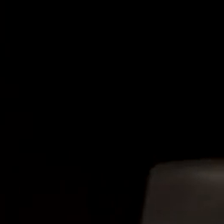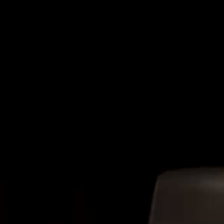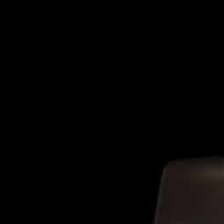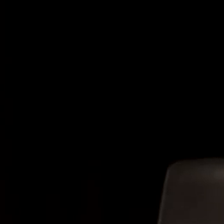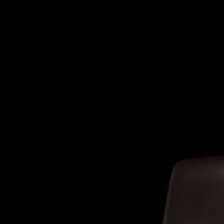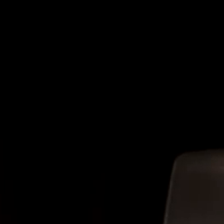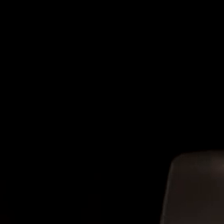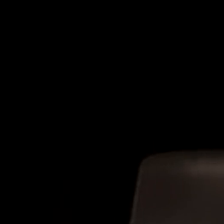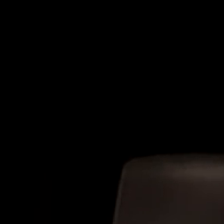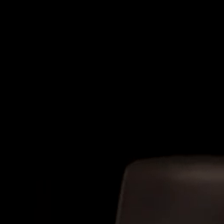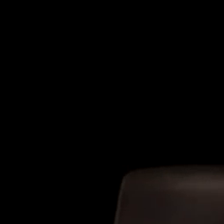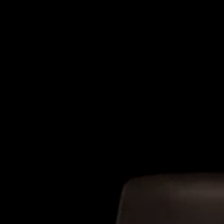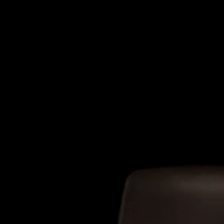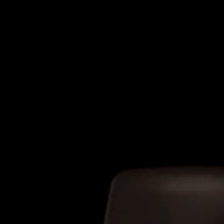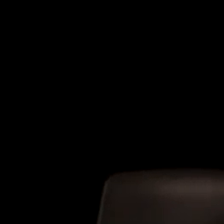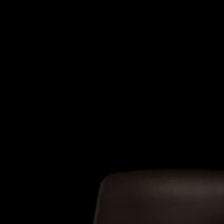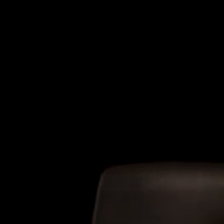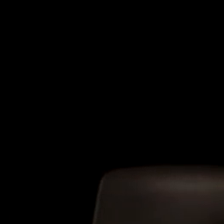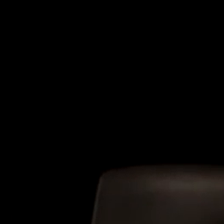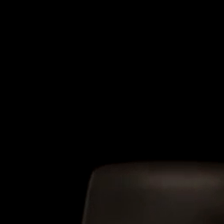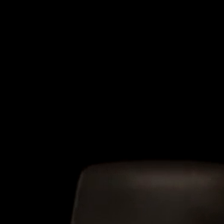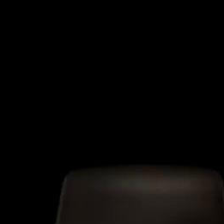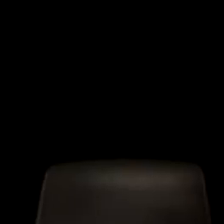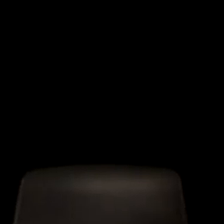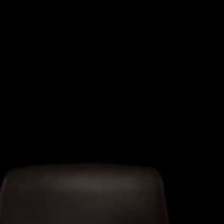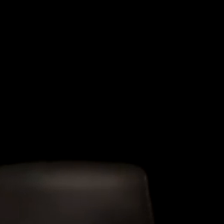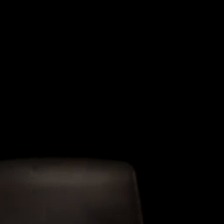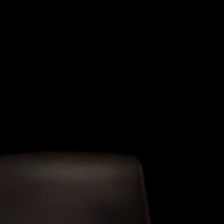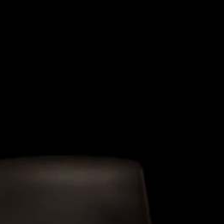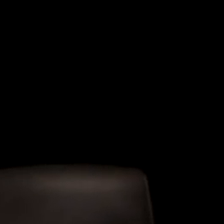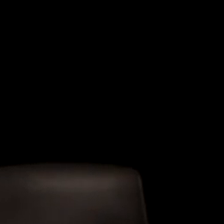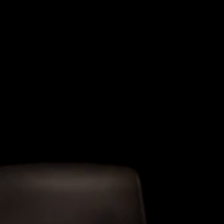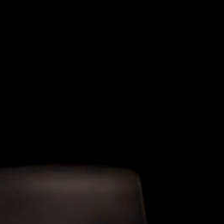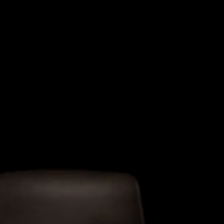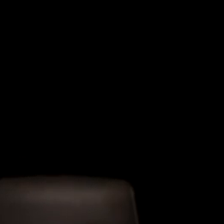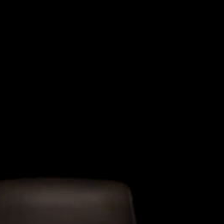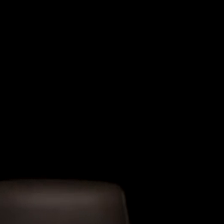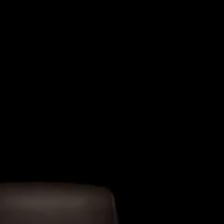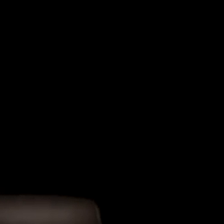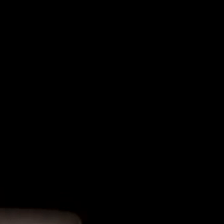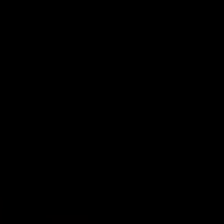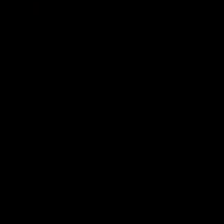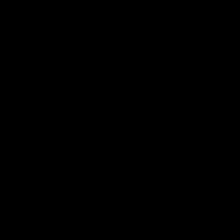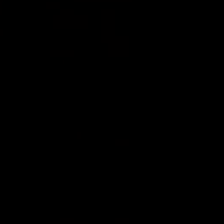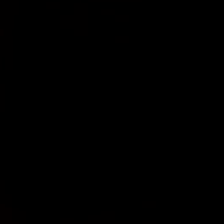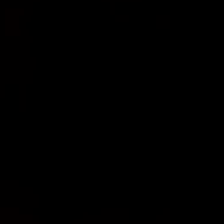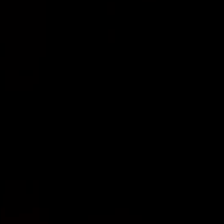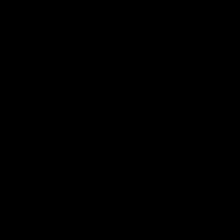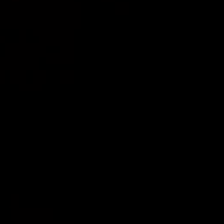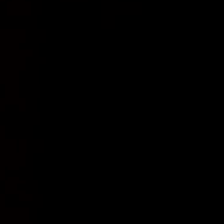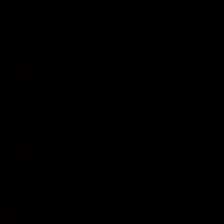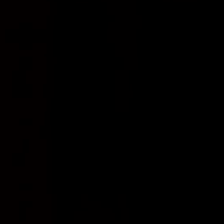atriles que parec o sea que no me dan ganas de salir claro o sea claro a ver